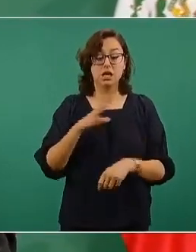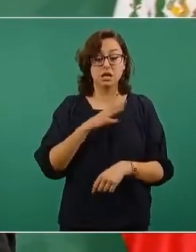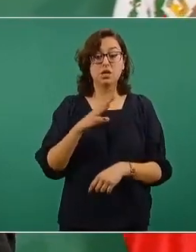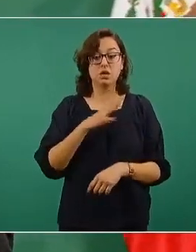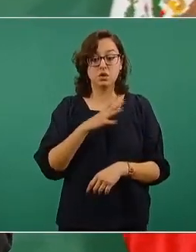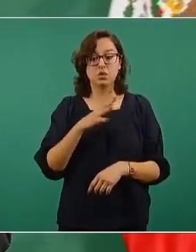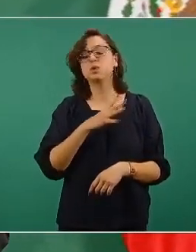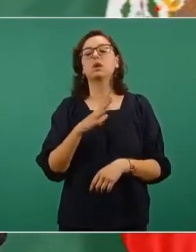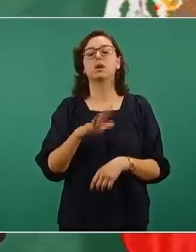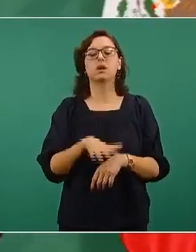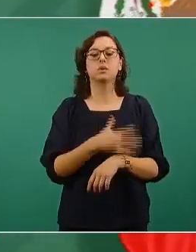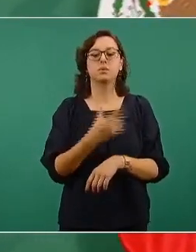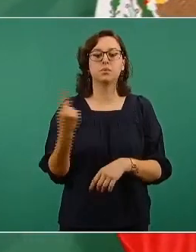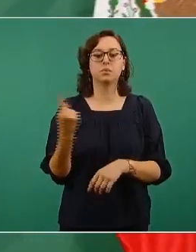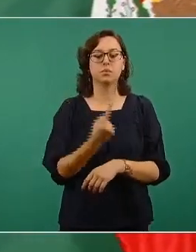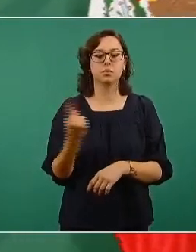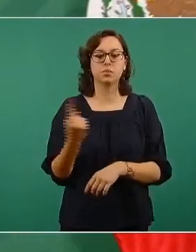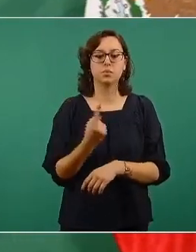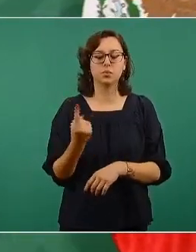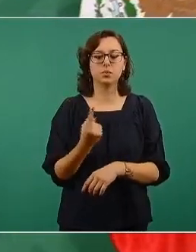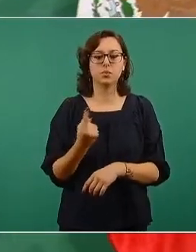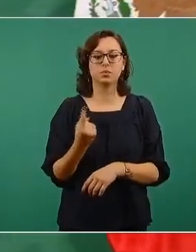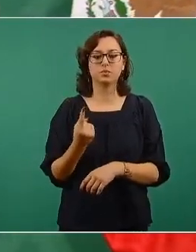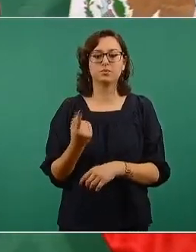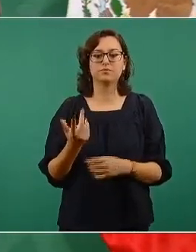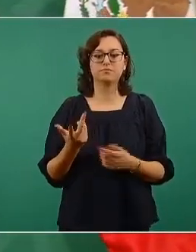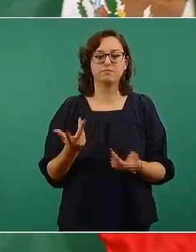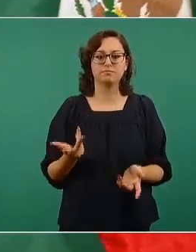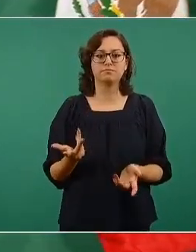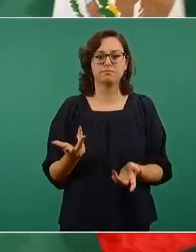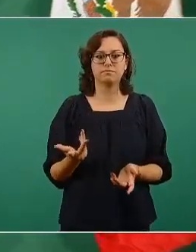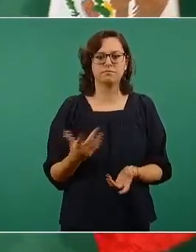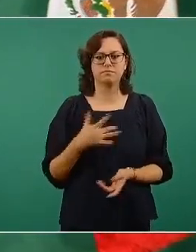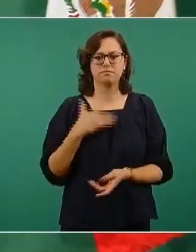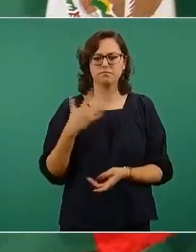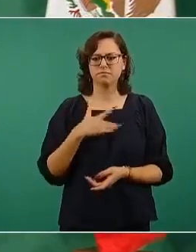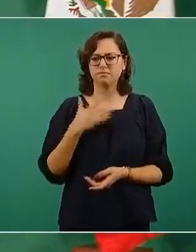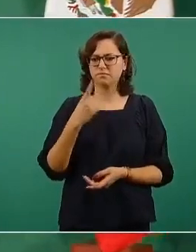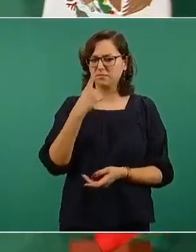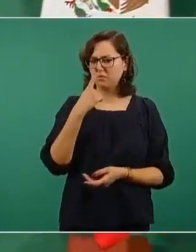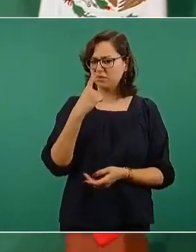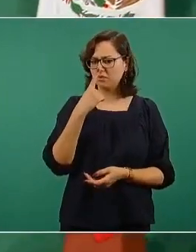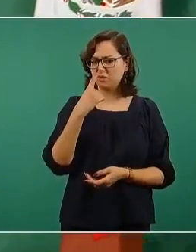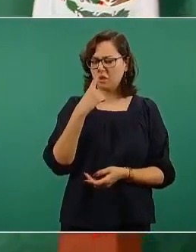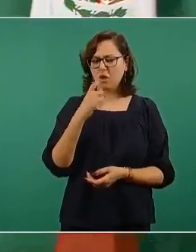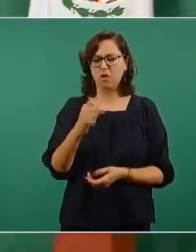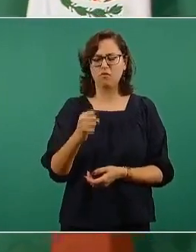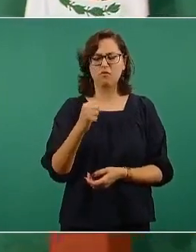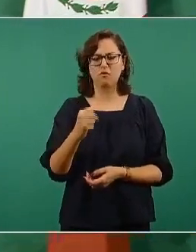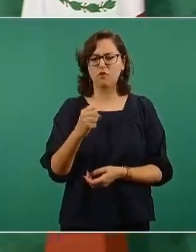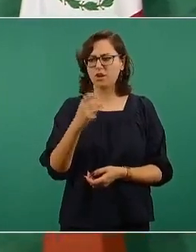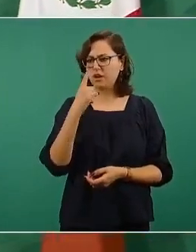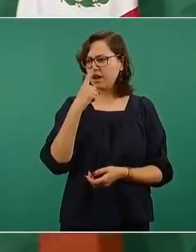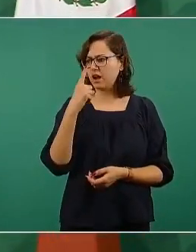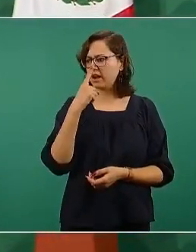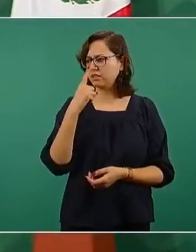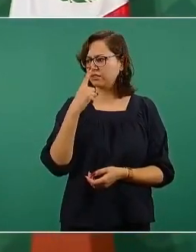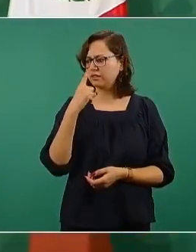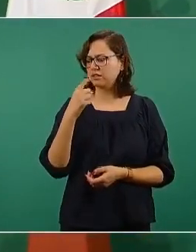porque empezó a sentirse un fuerte olor a